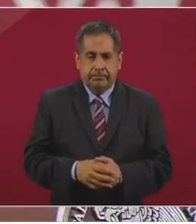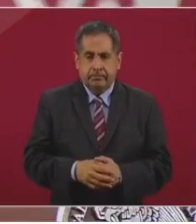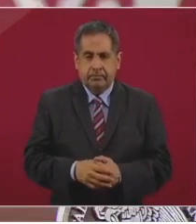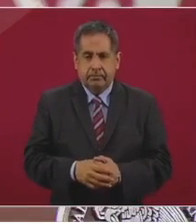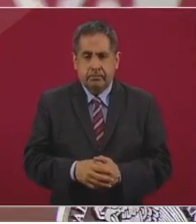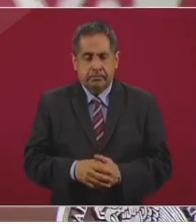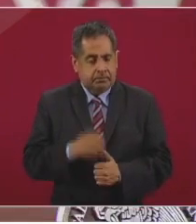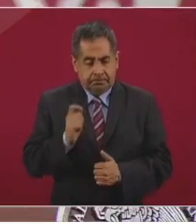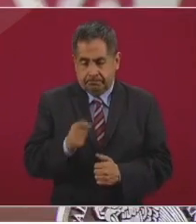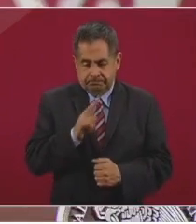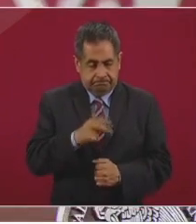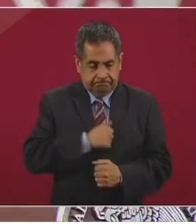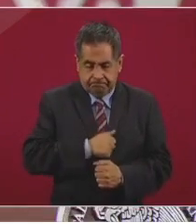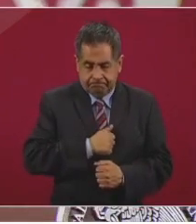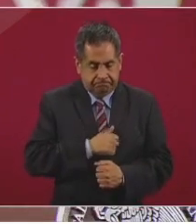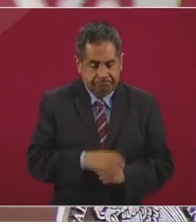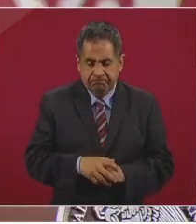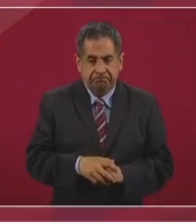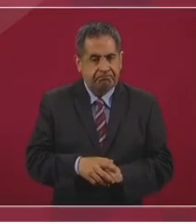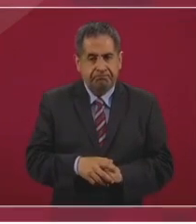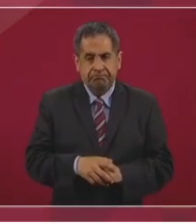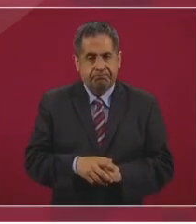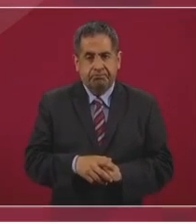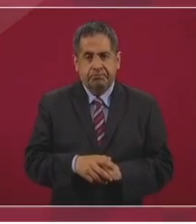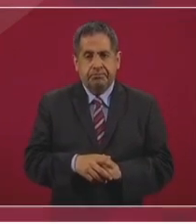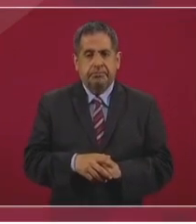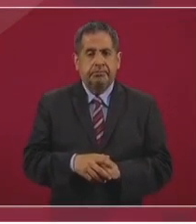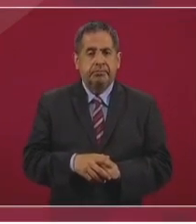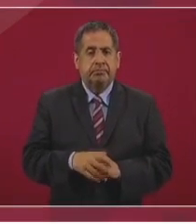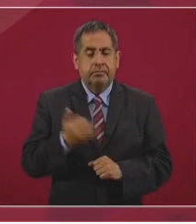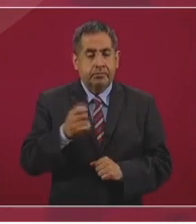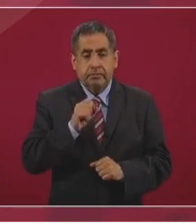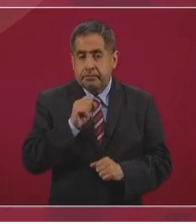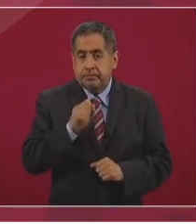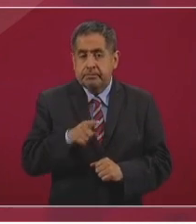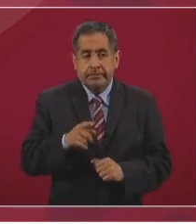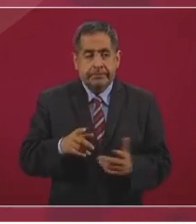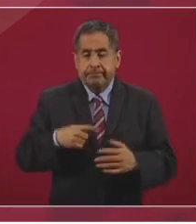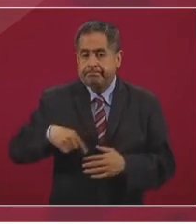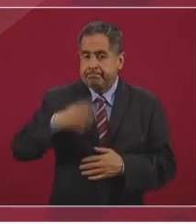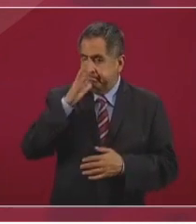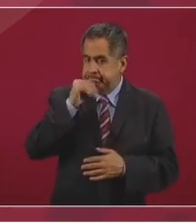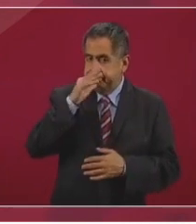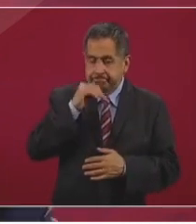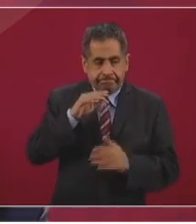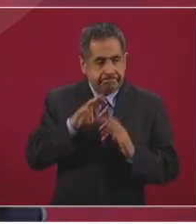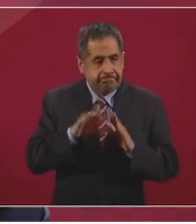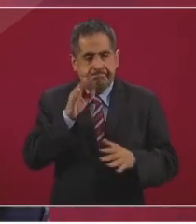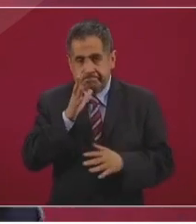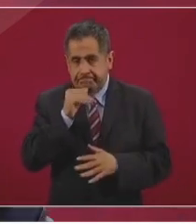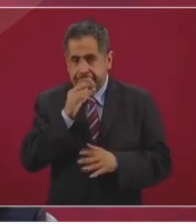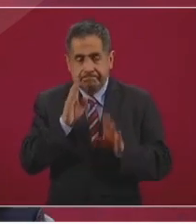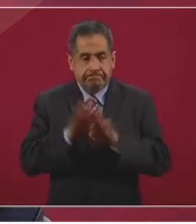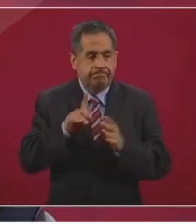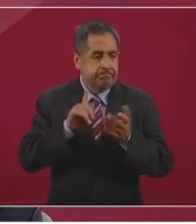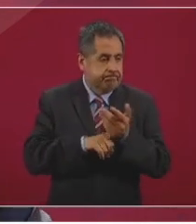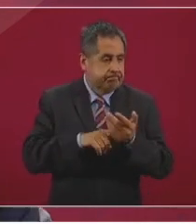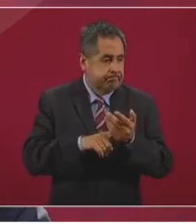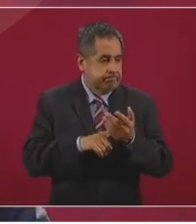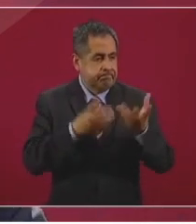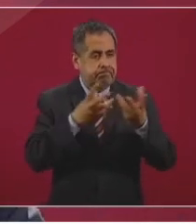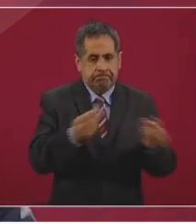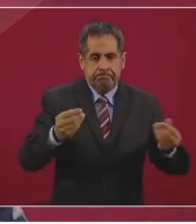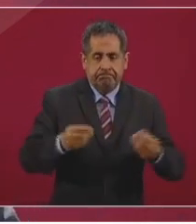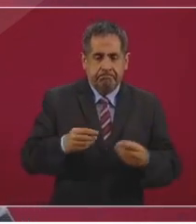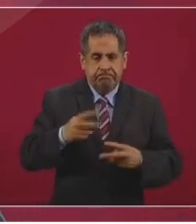Entonces sí es lamentable y no hemos podido todavía resolver.